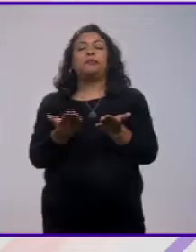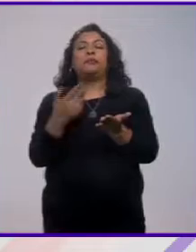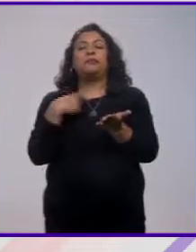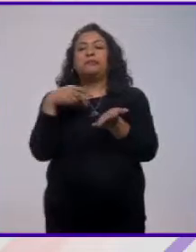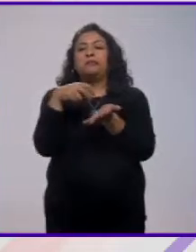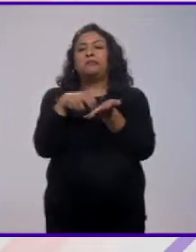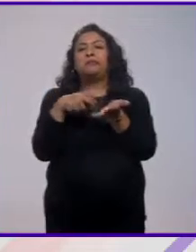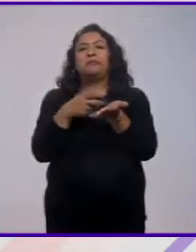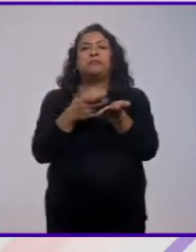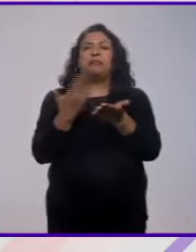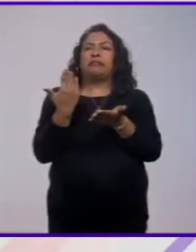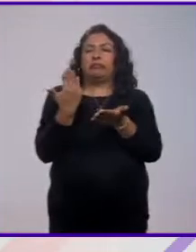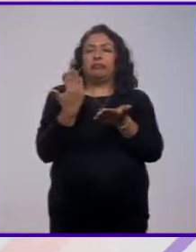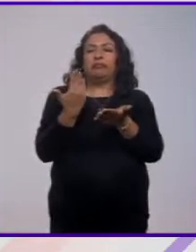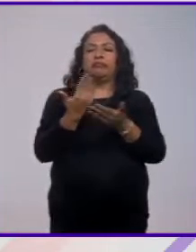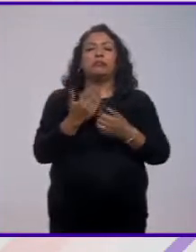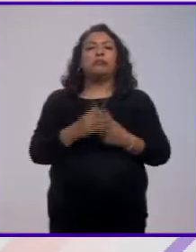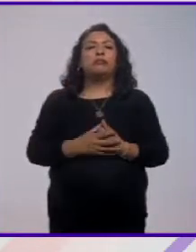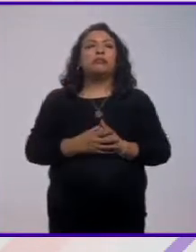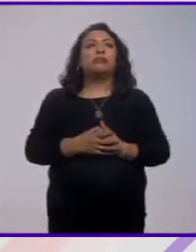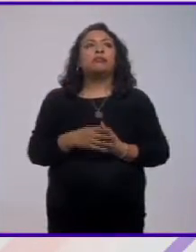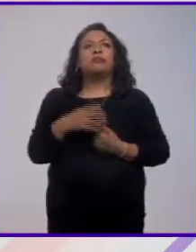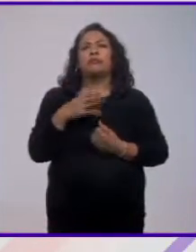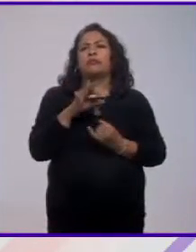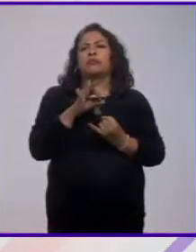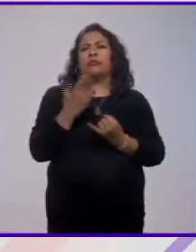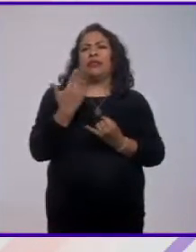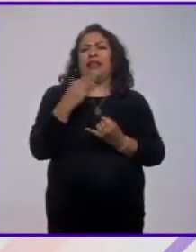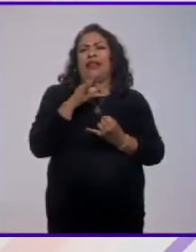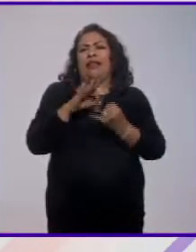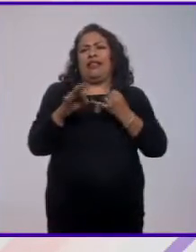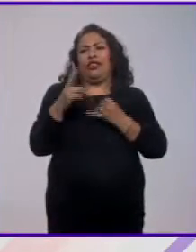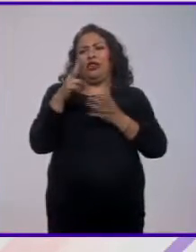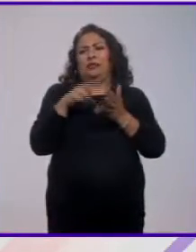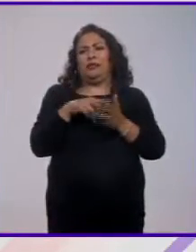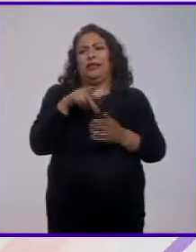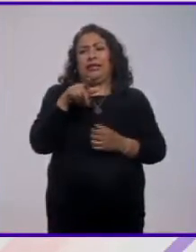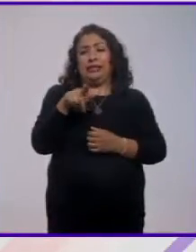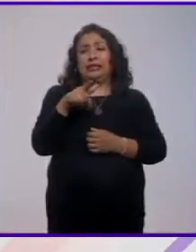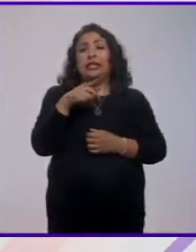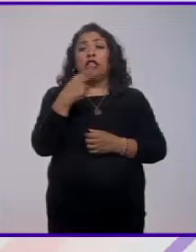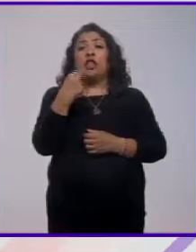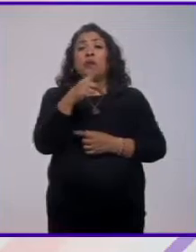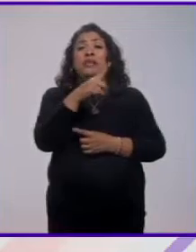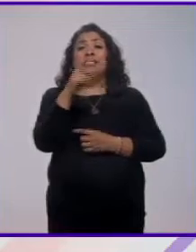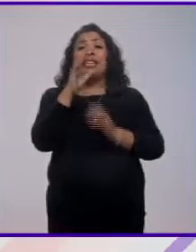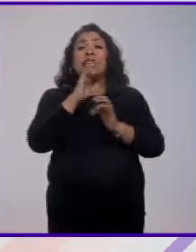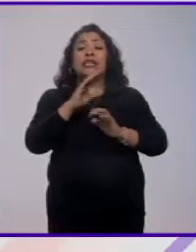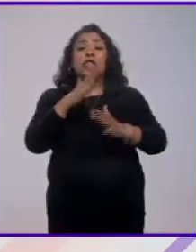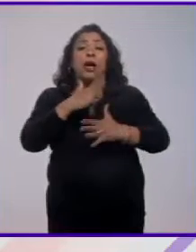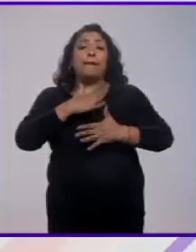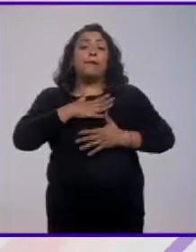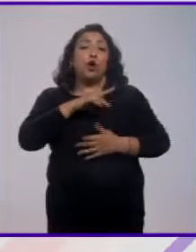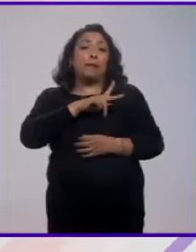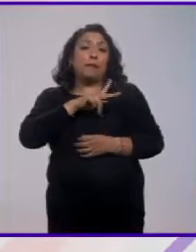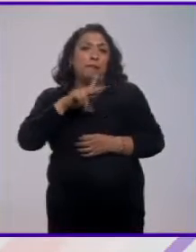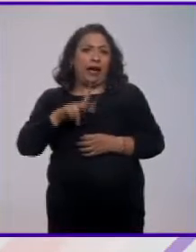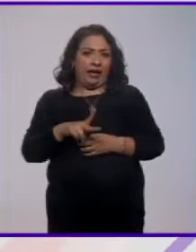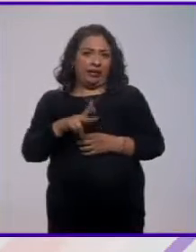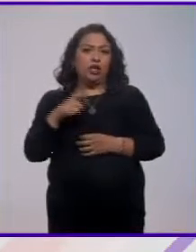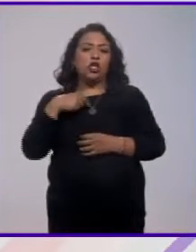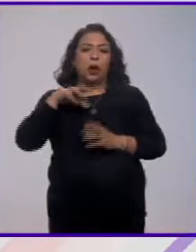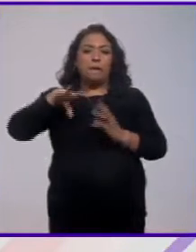edité más o menos recientemente, a finales del año pasado, que se llama 100 canciones de amor y patria, en donde hago